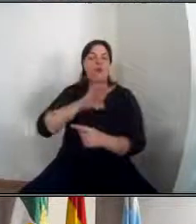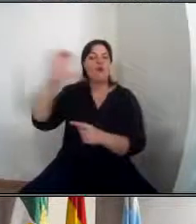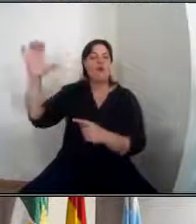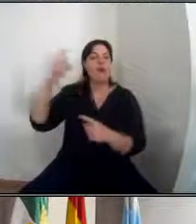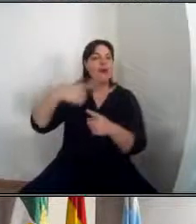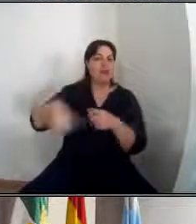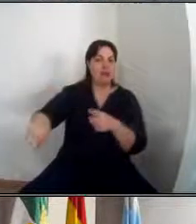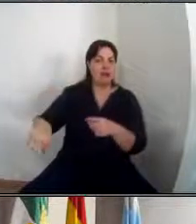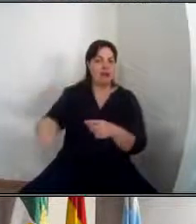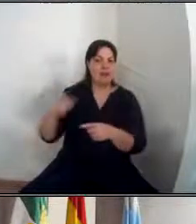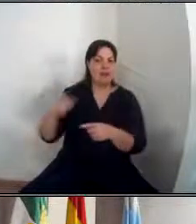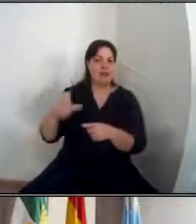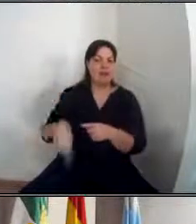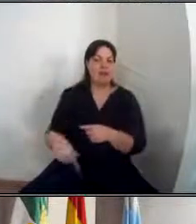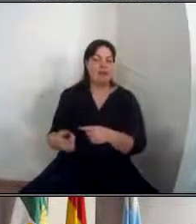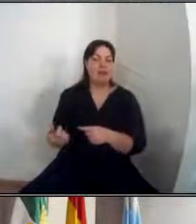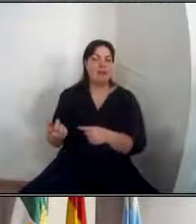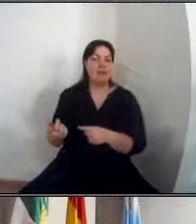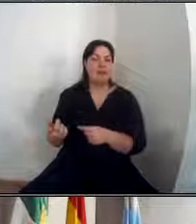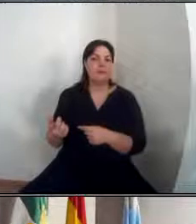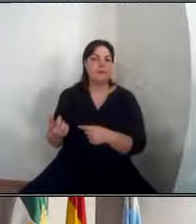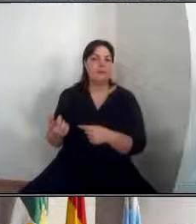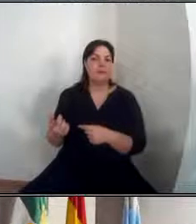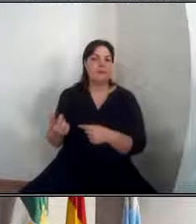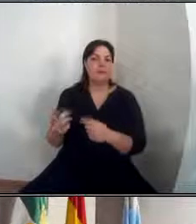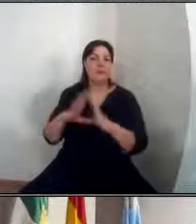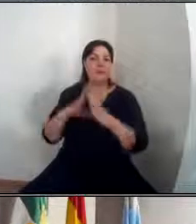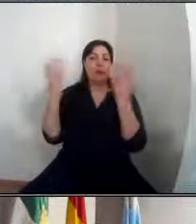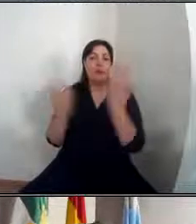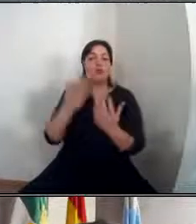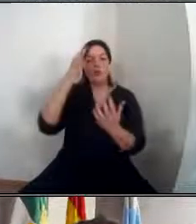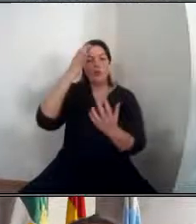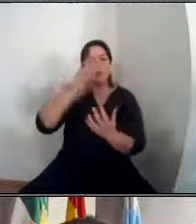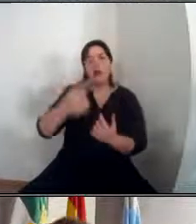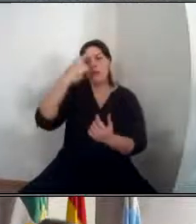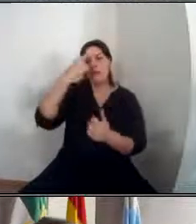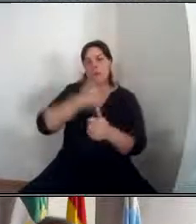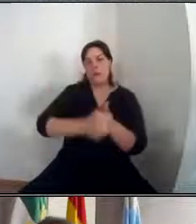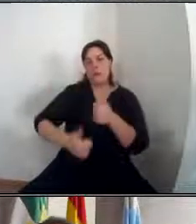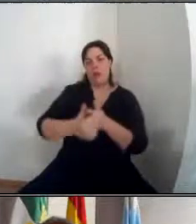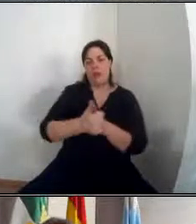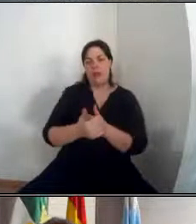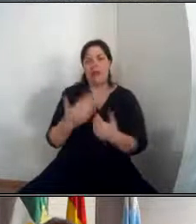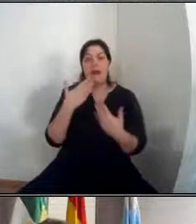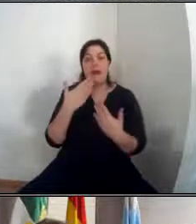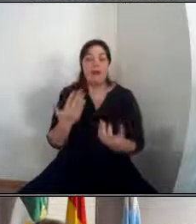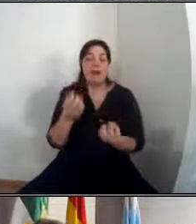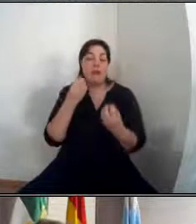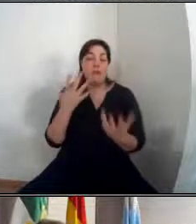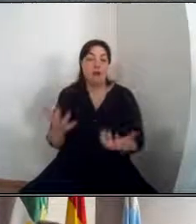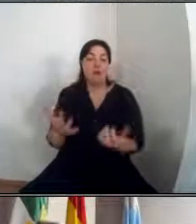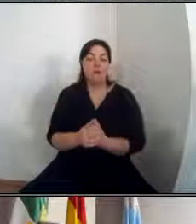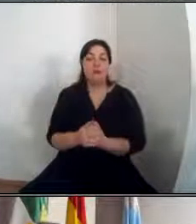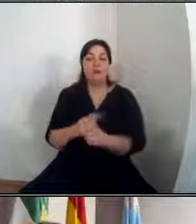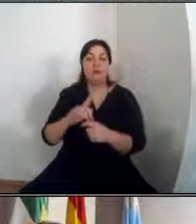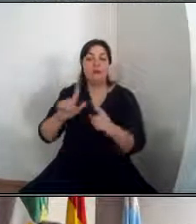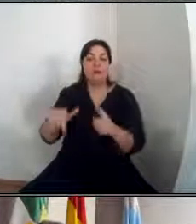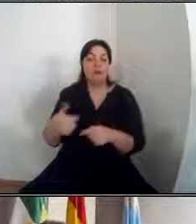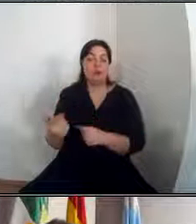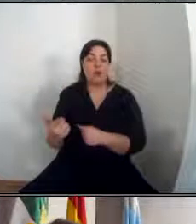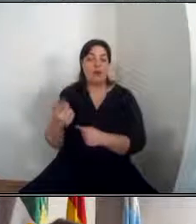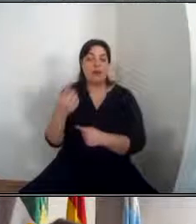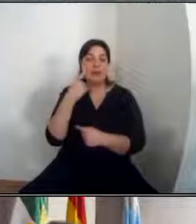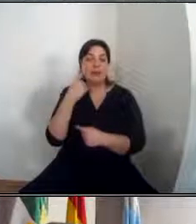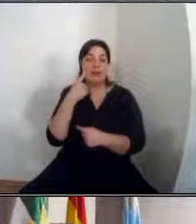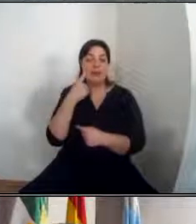distinta y pensando en el mundo rural. Gracias y bueno, pues abierta luego, como se ha